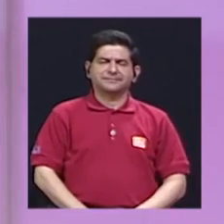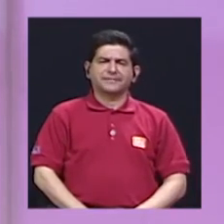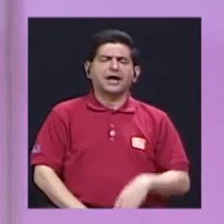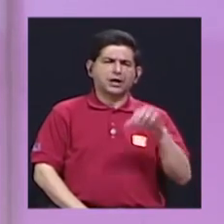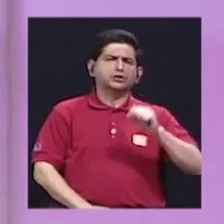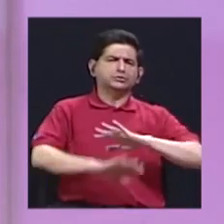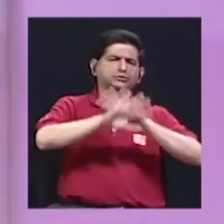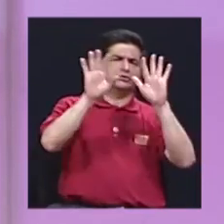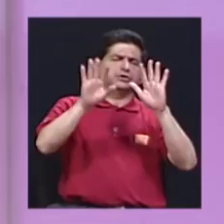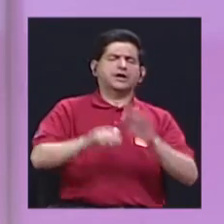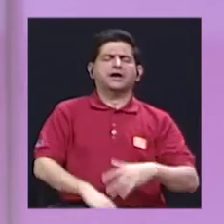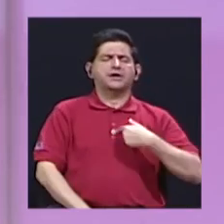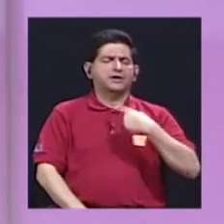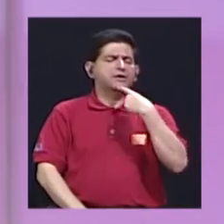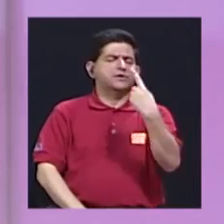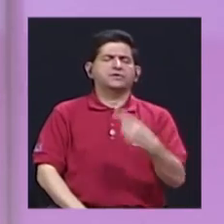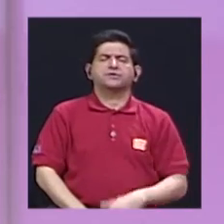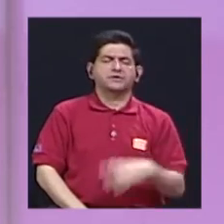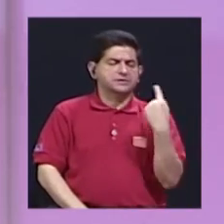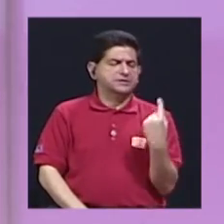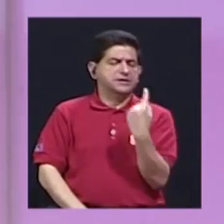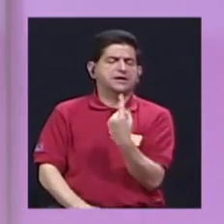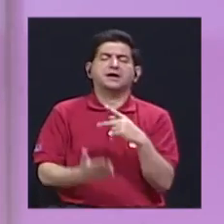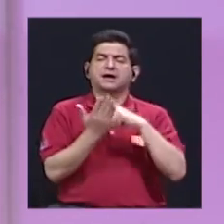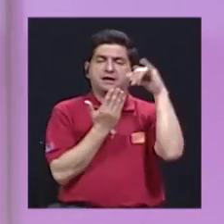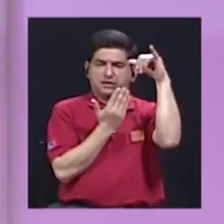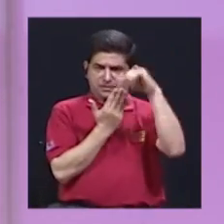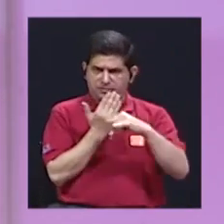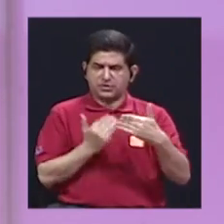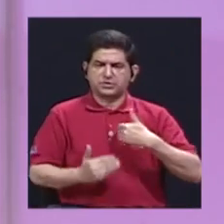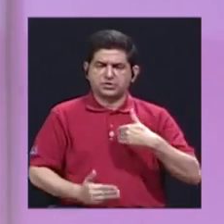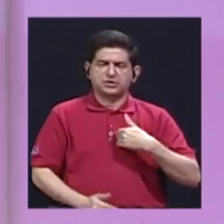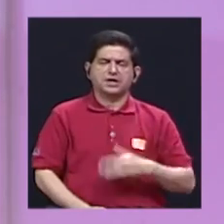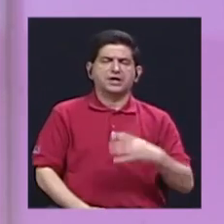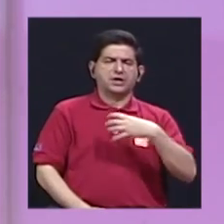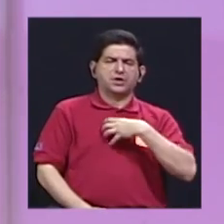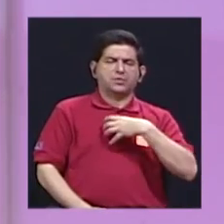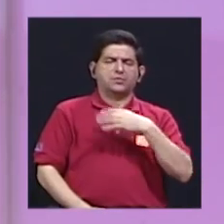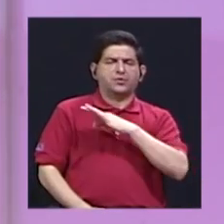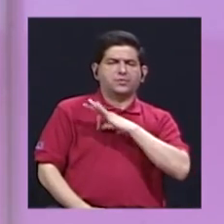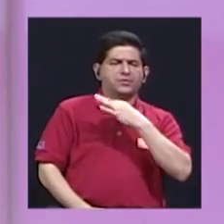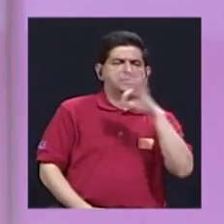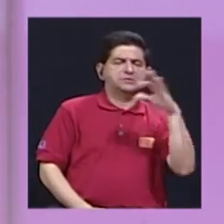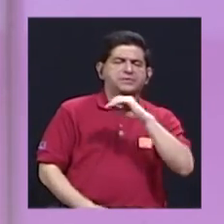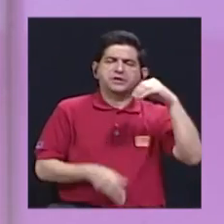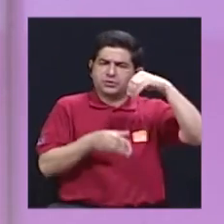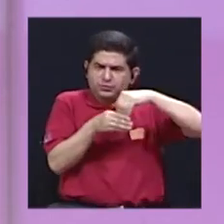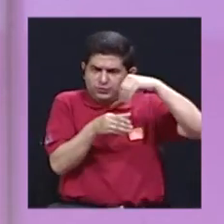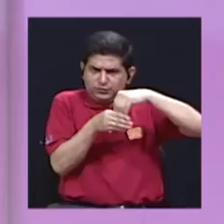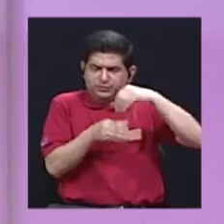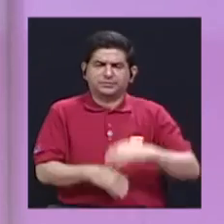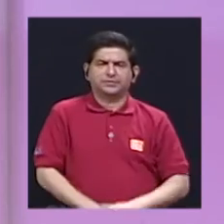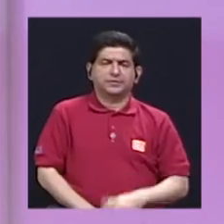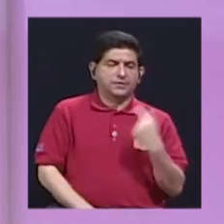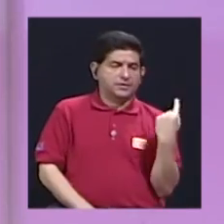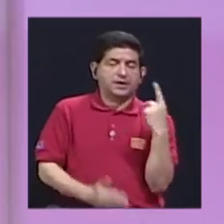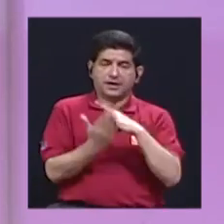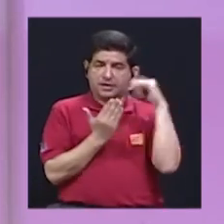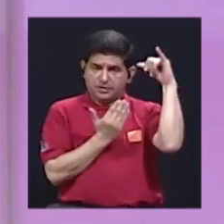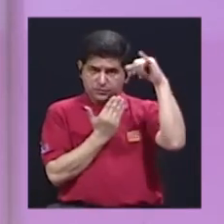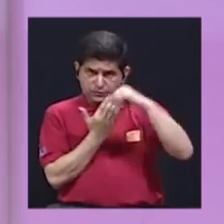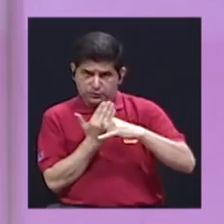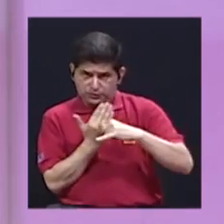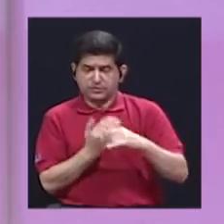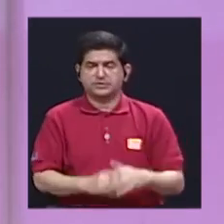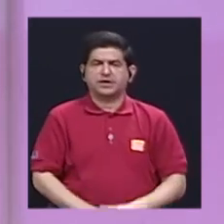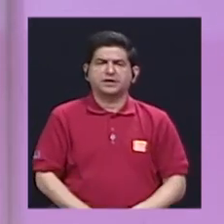yo siempre digo que cada proyecto tiene su espíritu y su esencia porque en cada proyecto